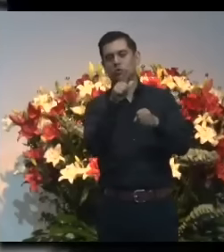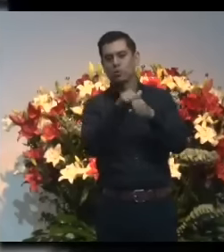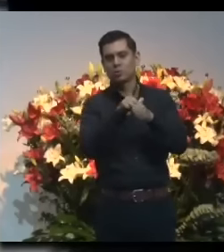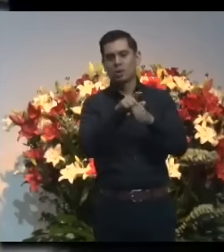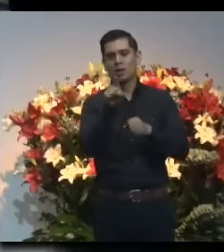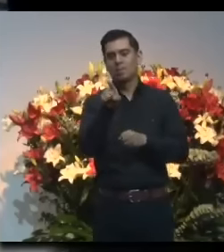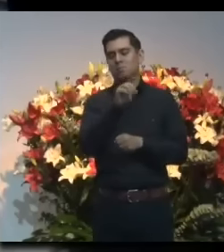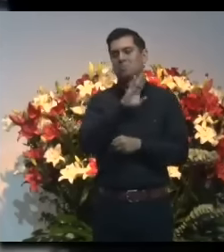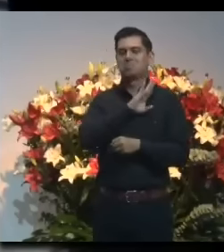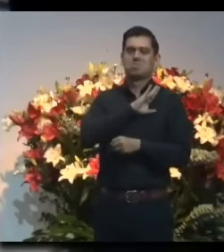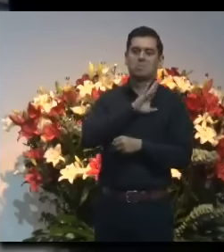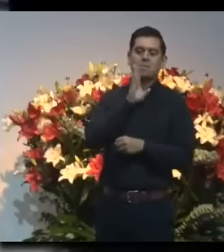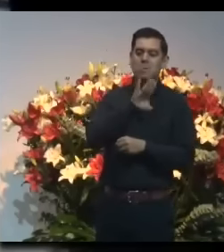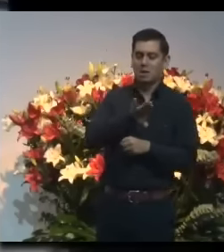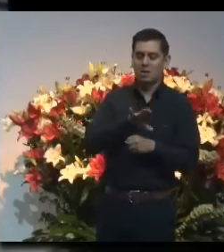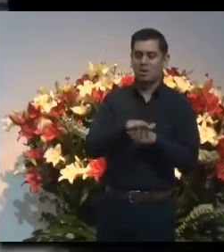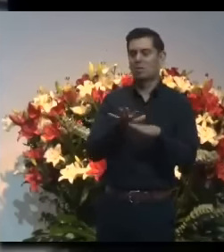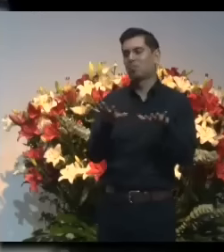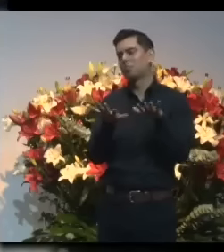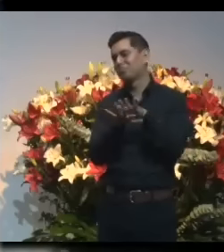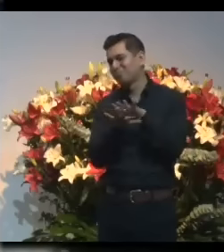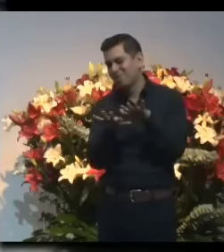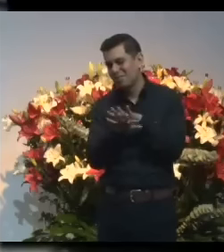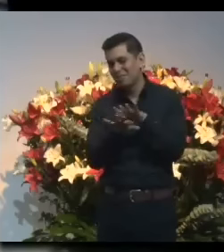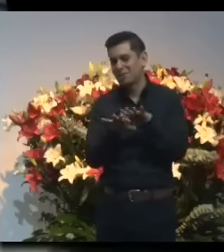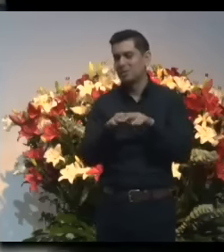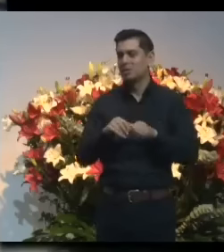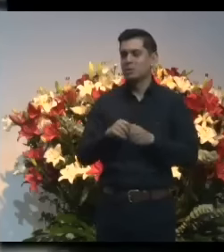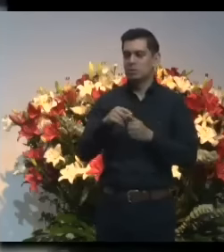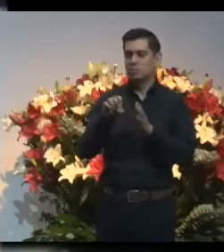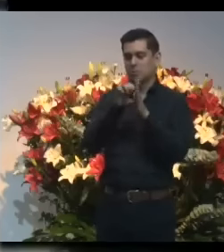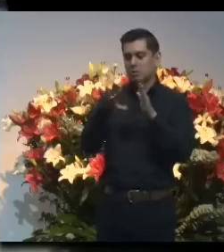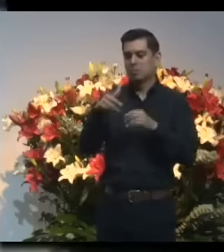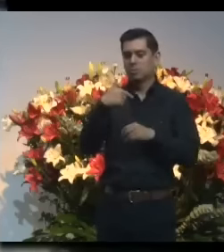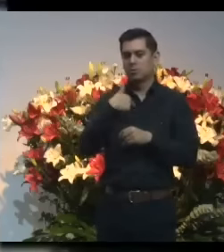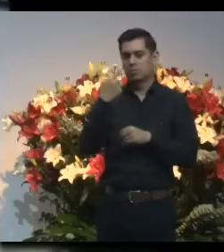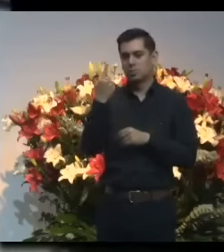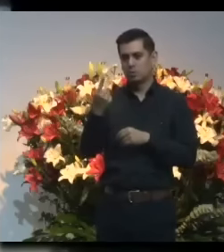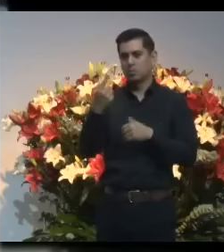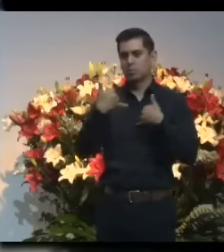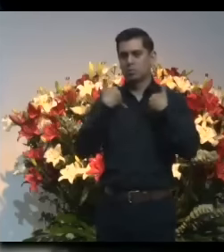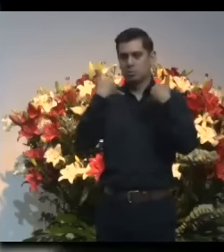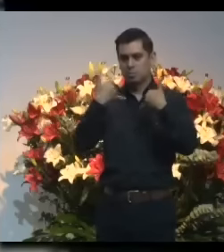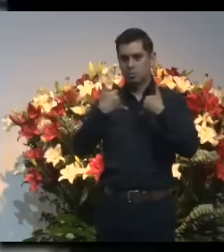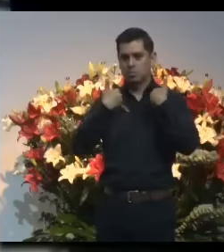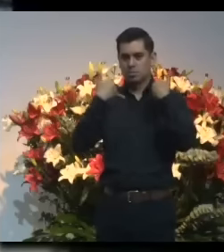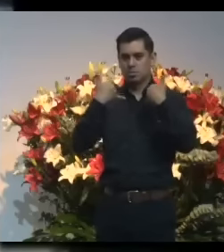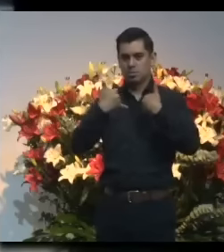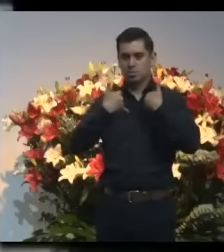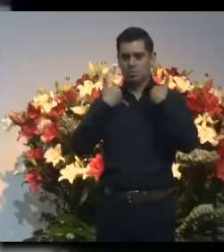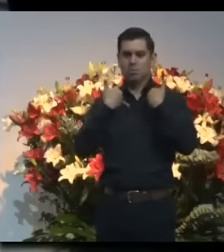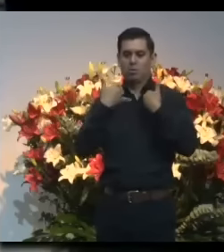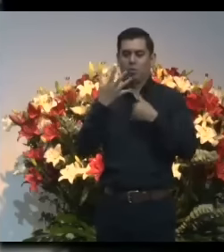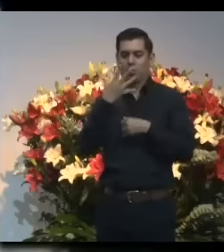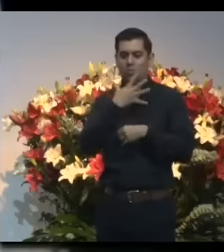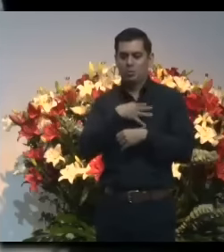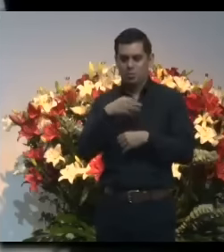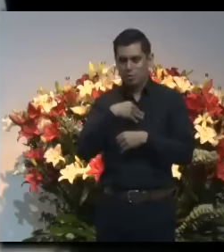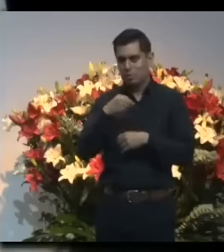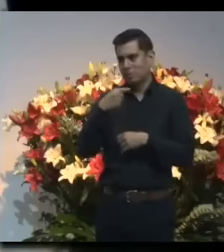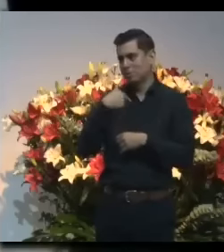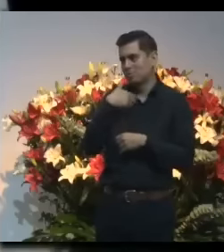calidad, pero sí vivienda económica para los jóvenes. ¿Sabes? Yo tengo un hijo joven, que bueno, hasta me da pena hablar de él porque se volvió muy famoso,